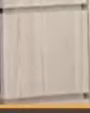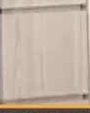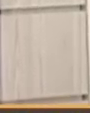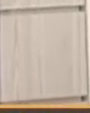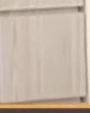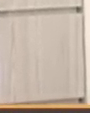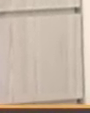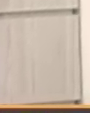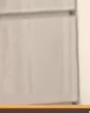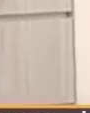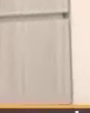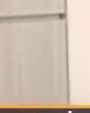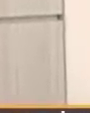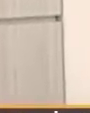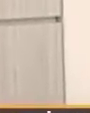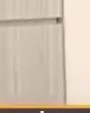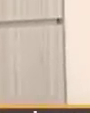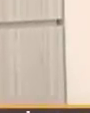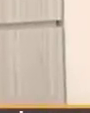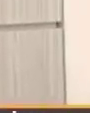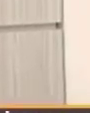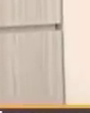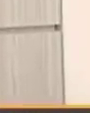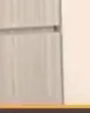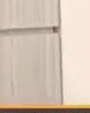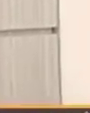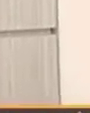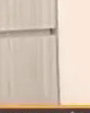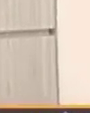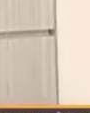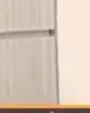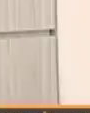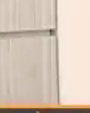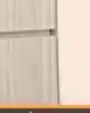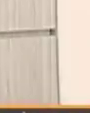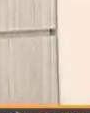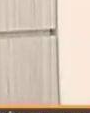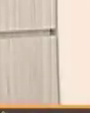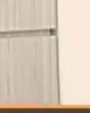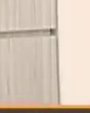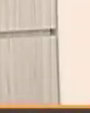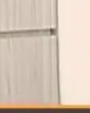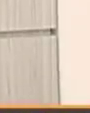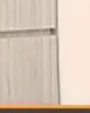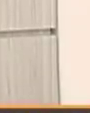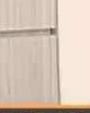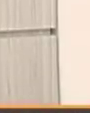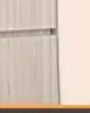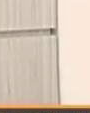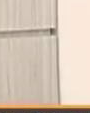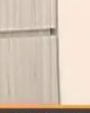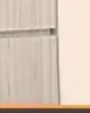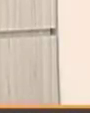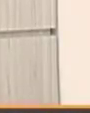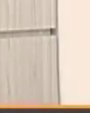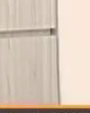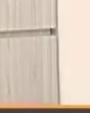Eran las palabras entonces de Sai John Sou, representante de la ONU ante Venezuela.